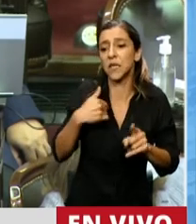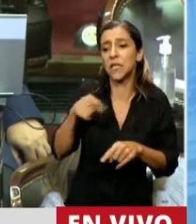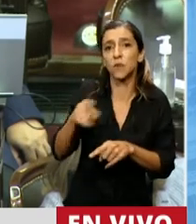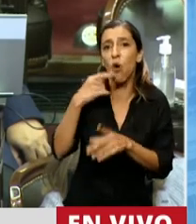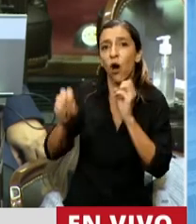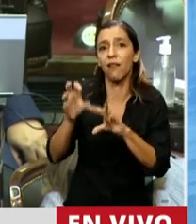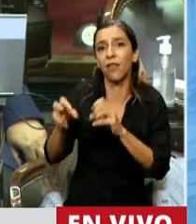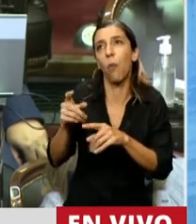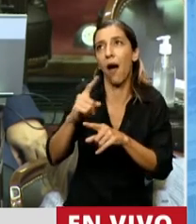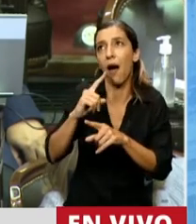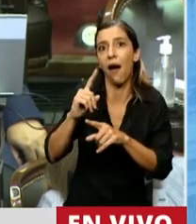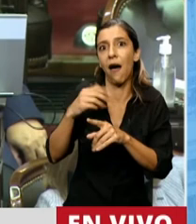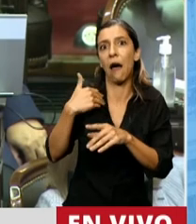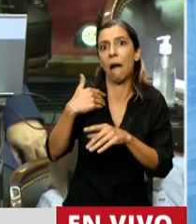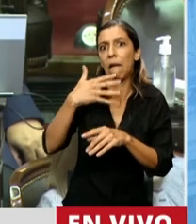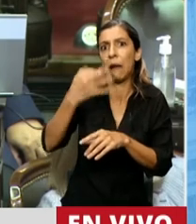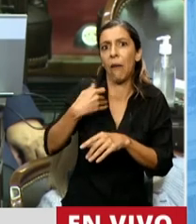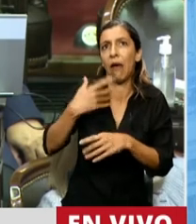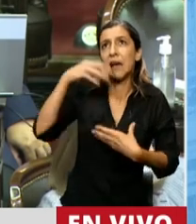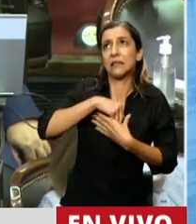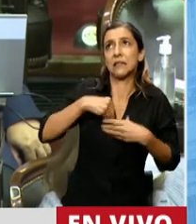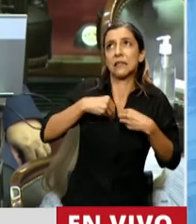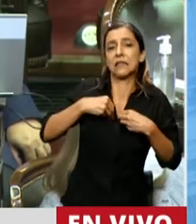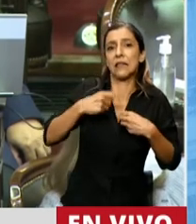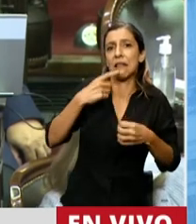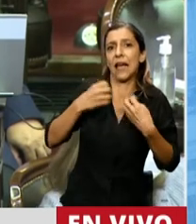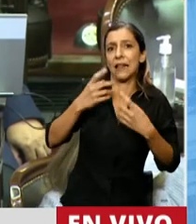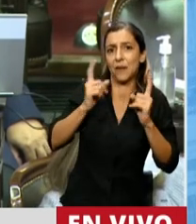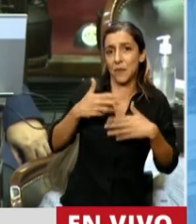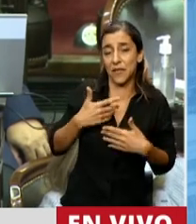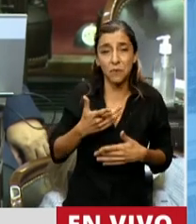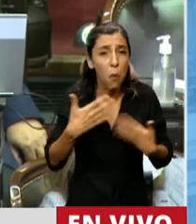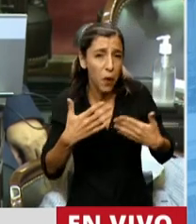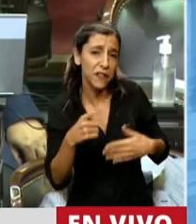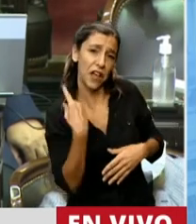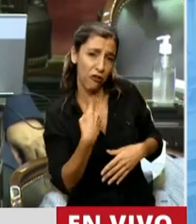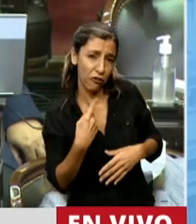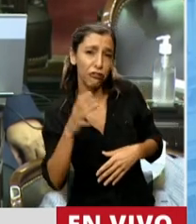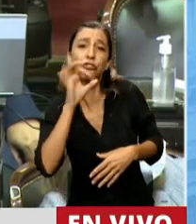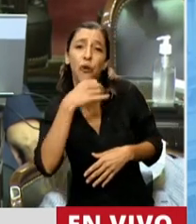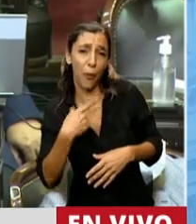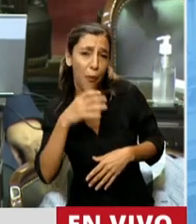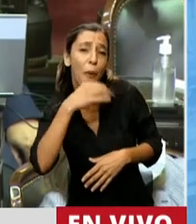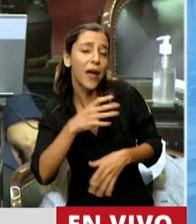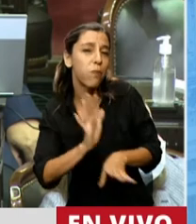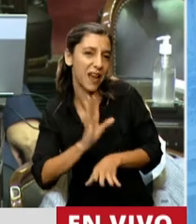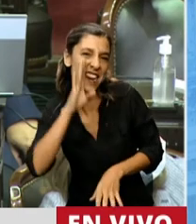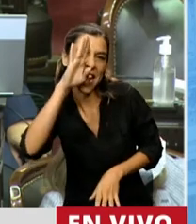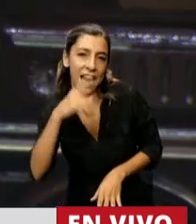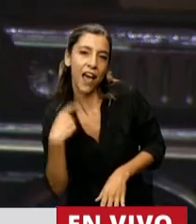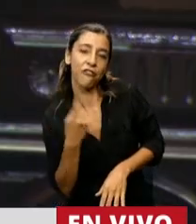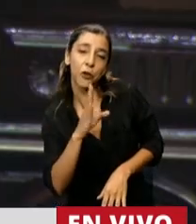gobierno. Quizás seamos la oveja, señor presidente, pero vamos a ser la oveja negra, la que no se calla. Sabemos muy